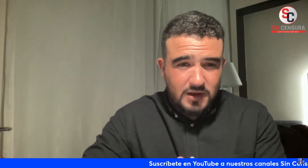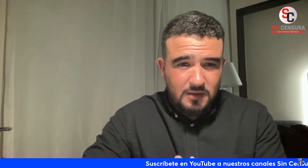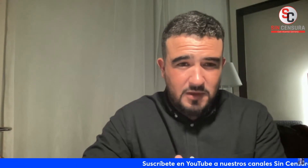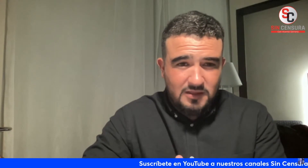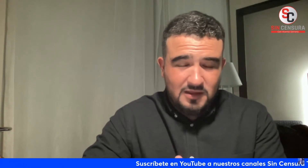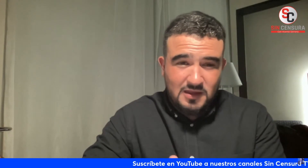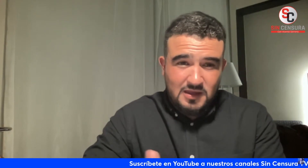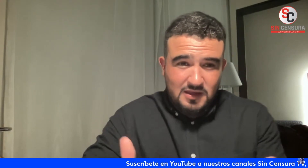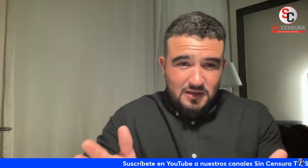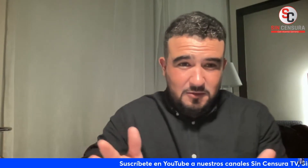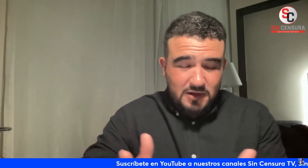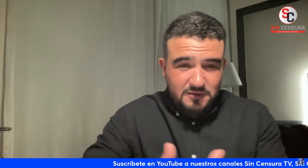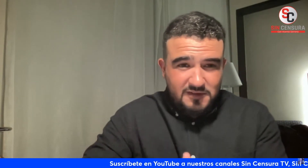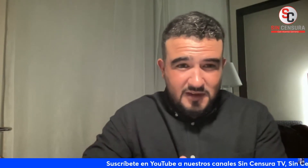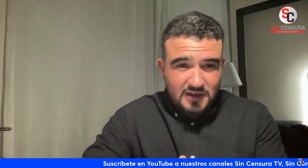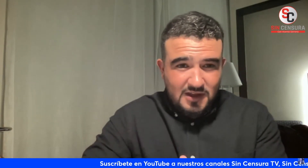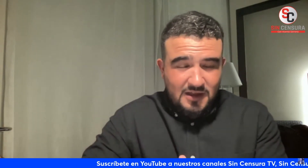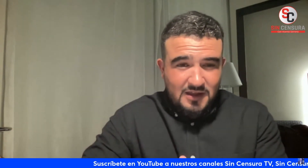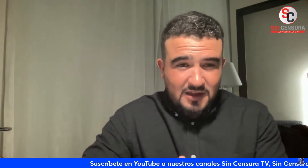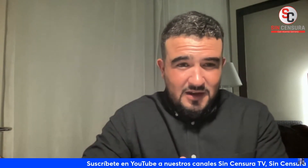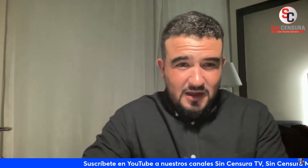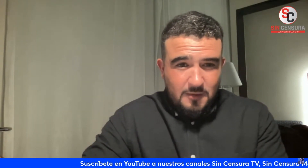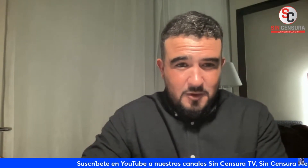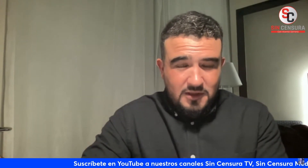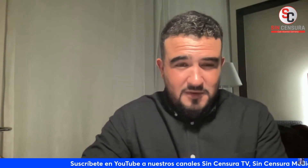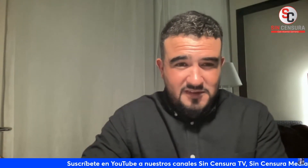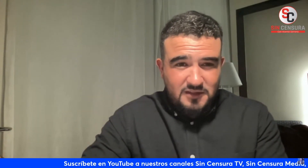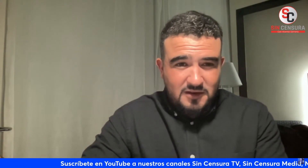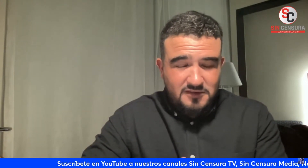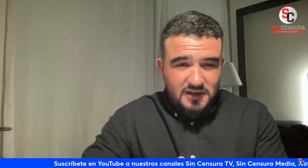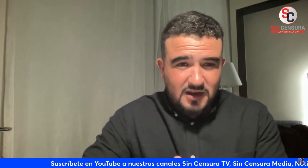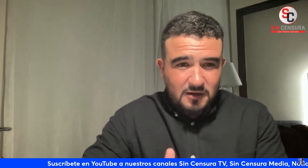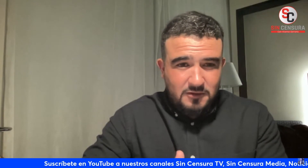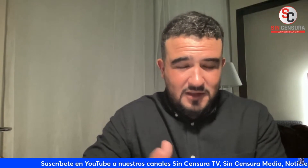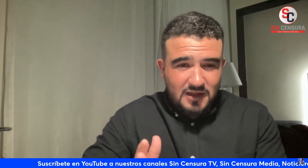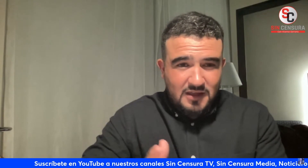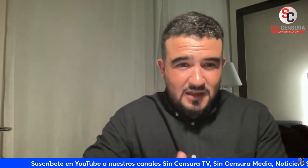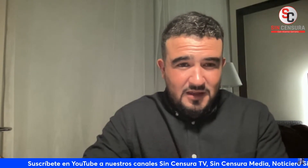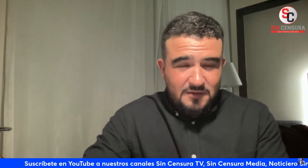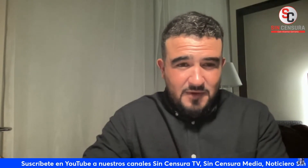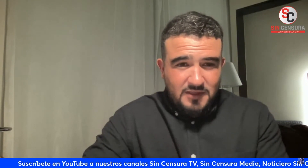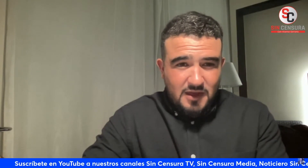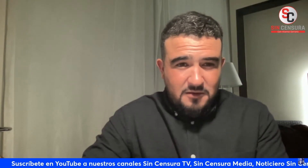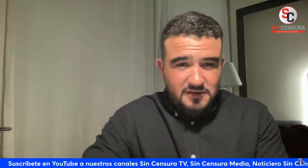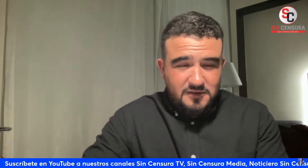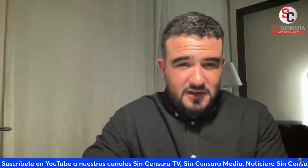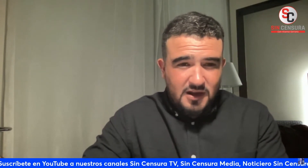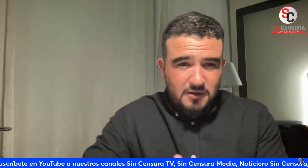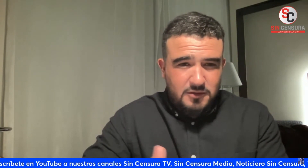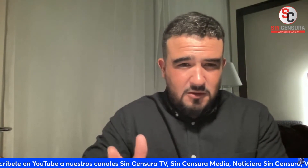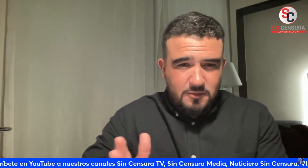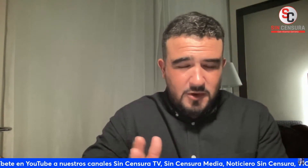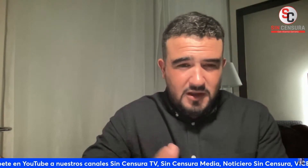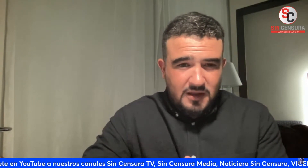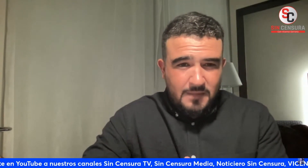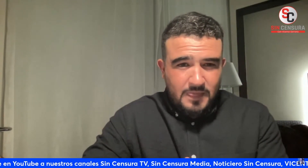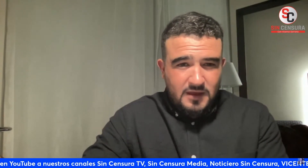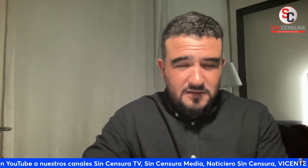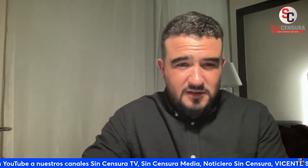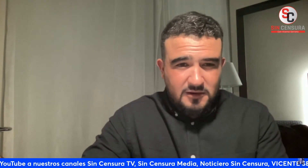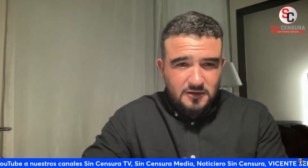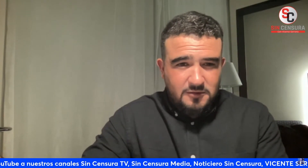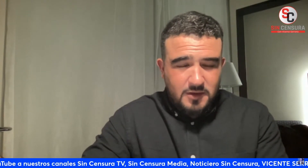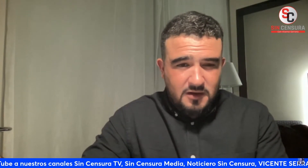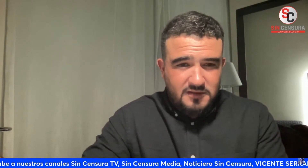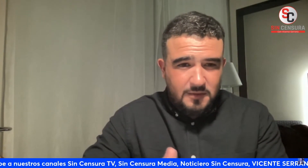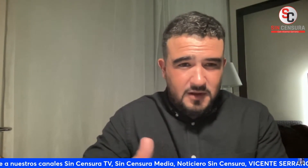cultural, humanamente, que otra cosa sería la gaviota Vicente, no sería la nota el fandango, sino sería la nota como era en